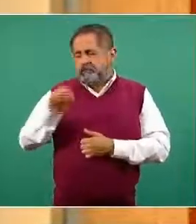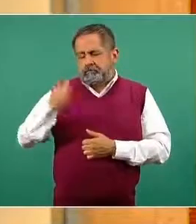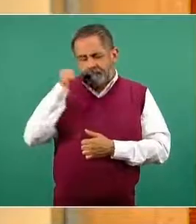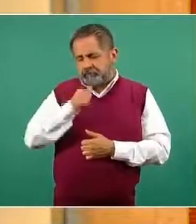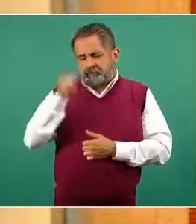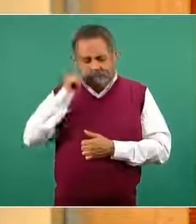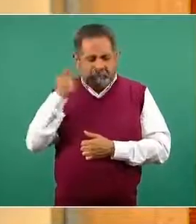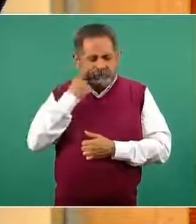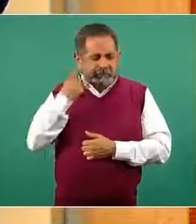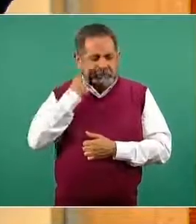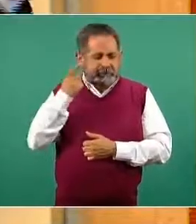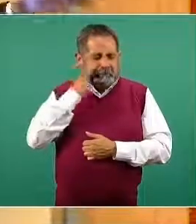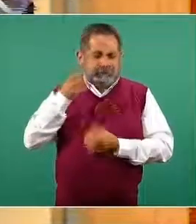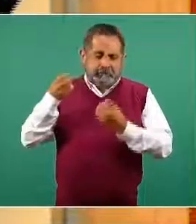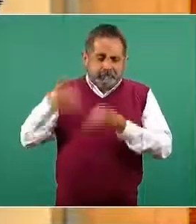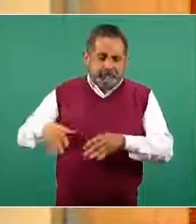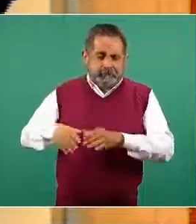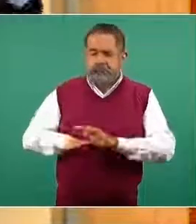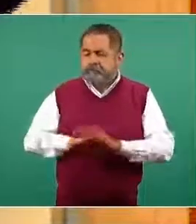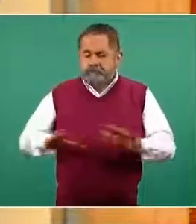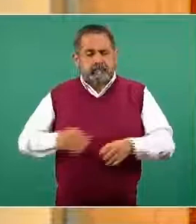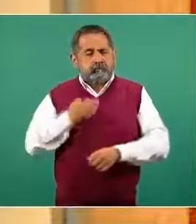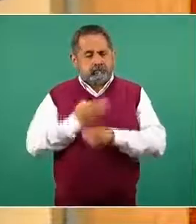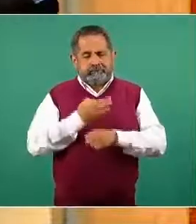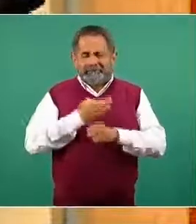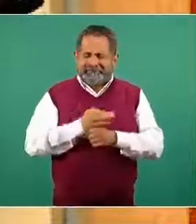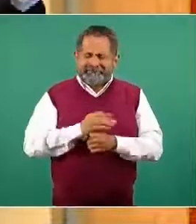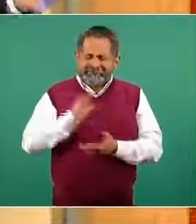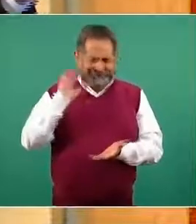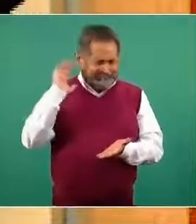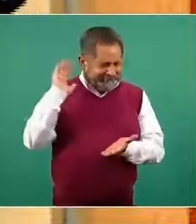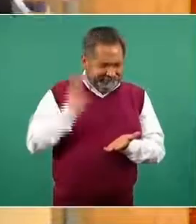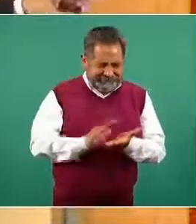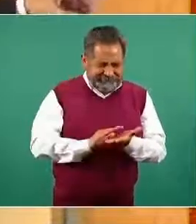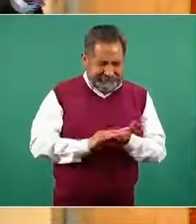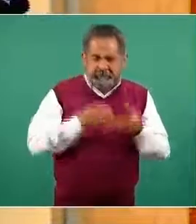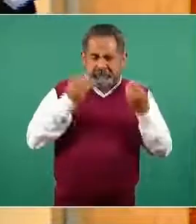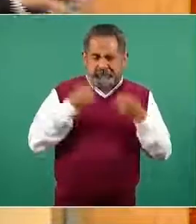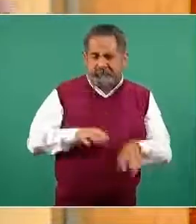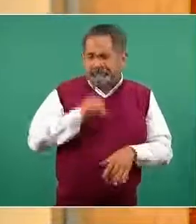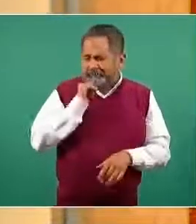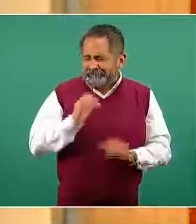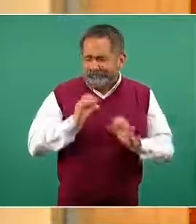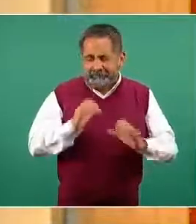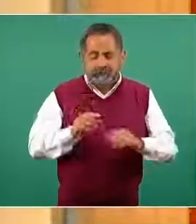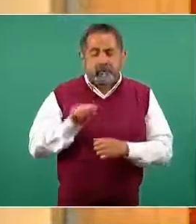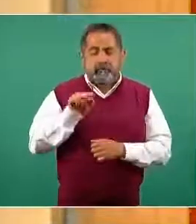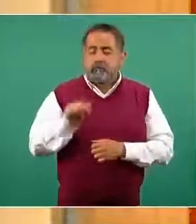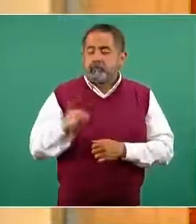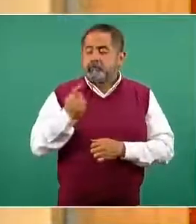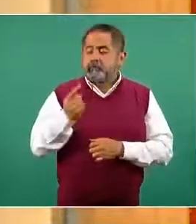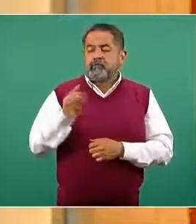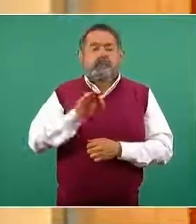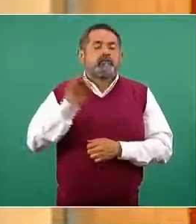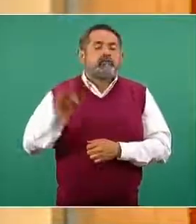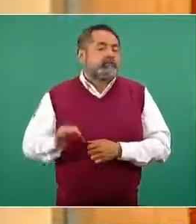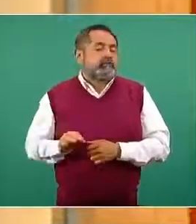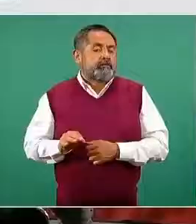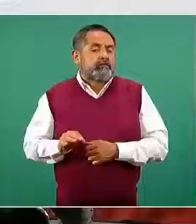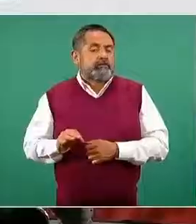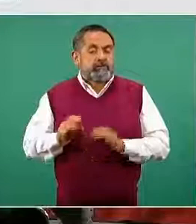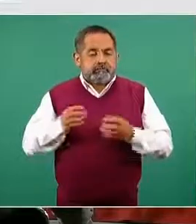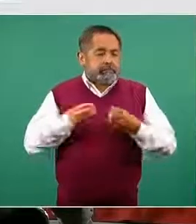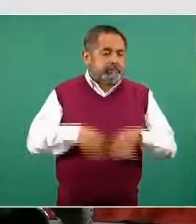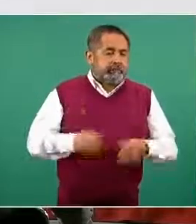pérdidas de vacuna. Estamos buscando tener mínimas pérdidas y lo estamos logrando, 0.1% de